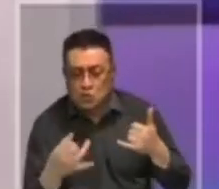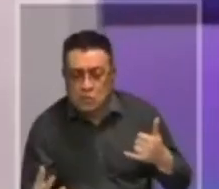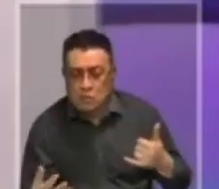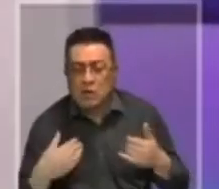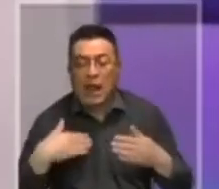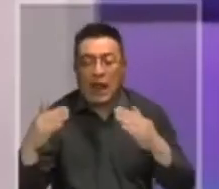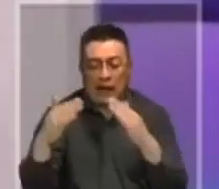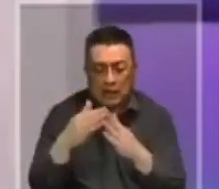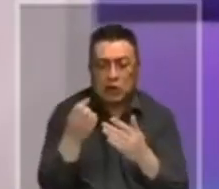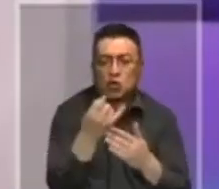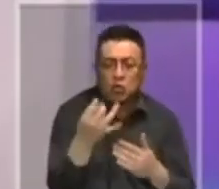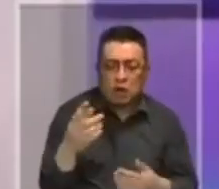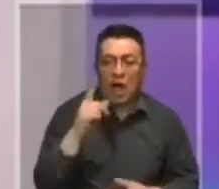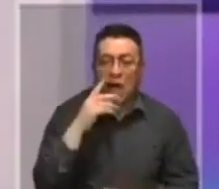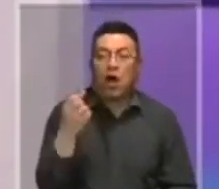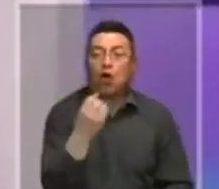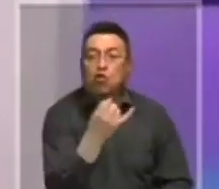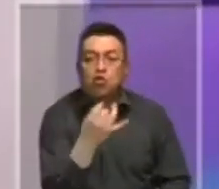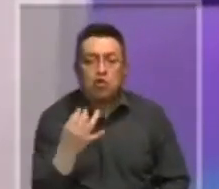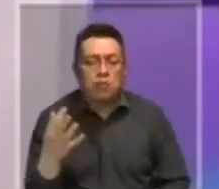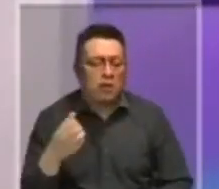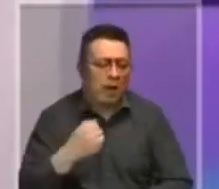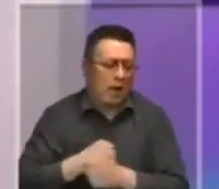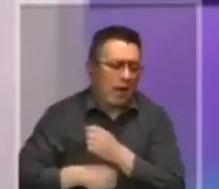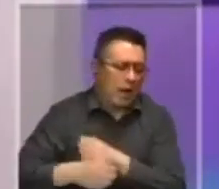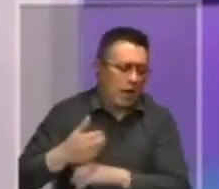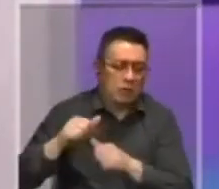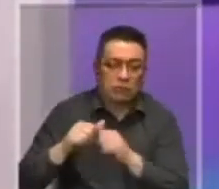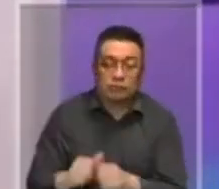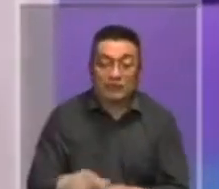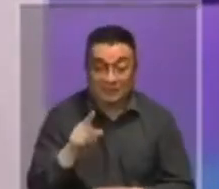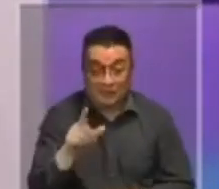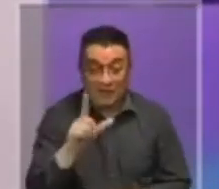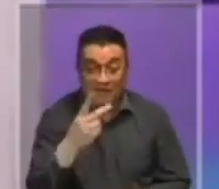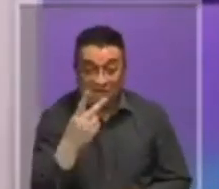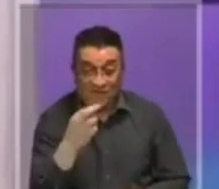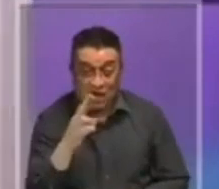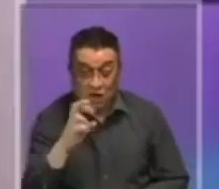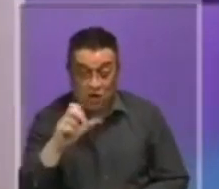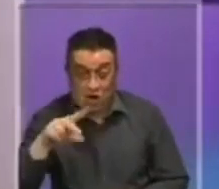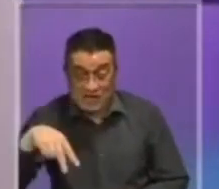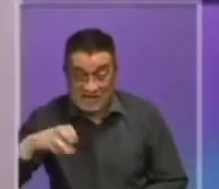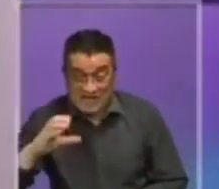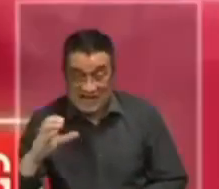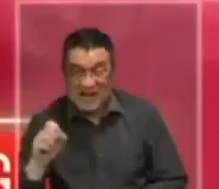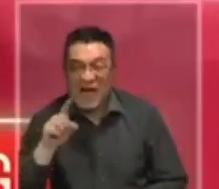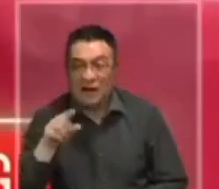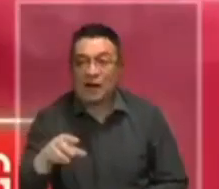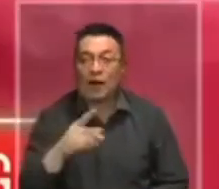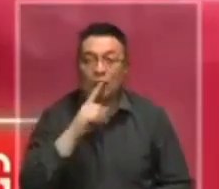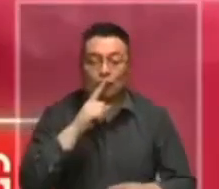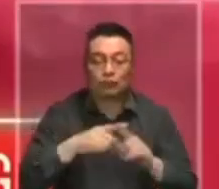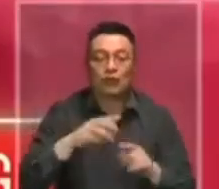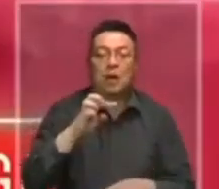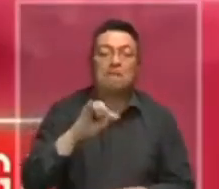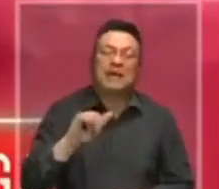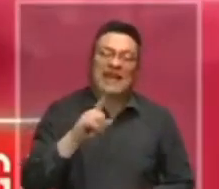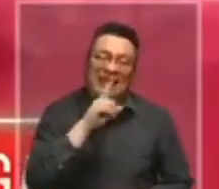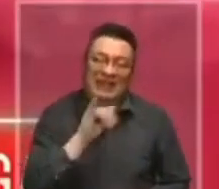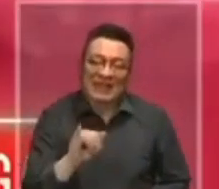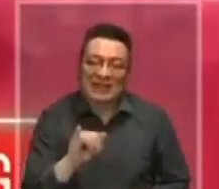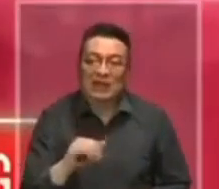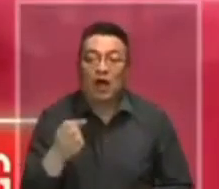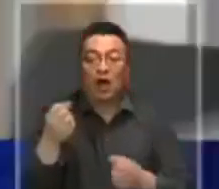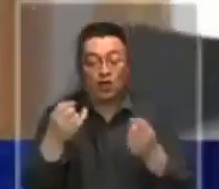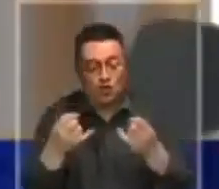la puerta de tu casa. Los números son milenarios. Ella es Verónica Laura Assad, más conocida como Piti, la numeróloga, invitada